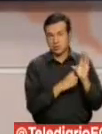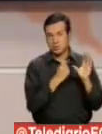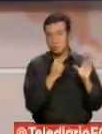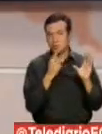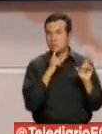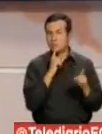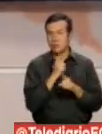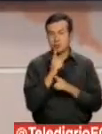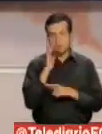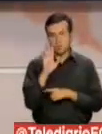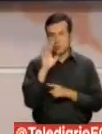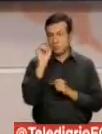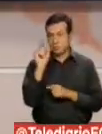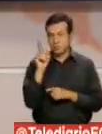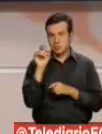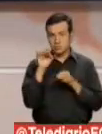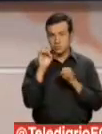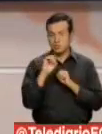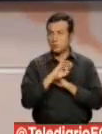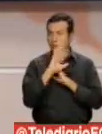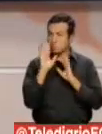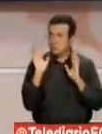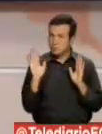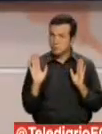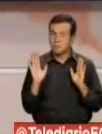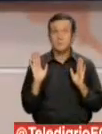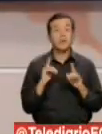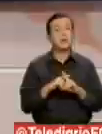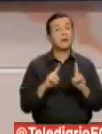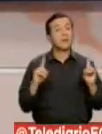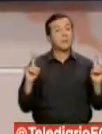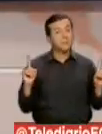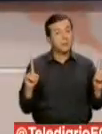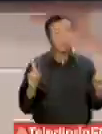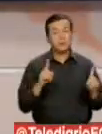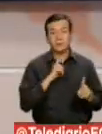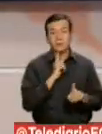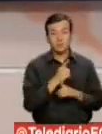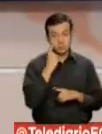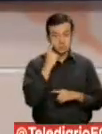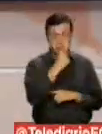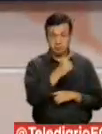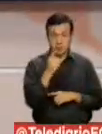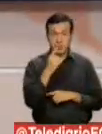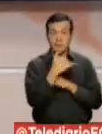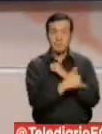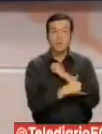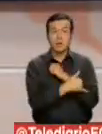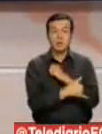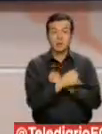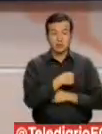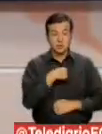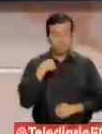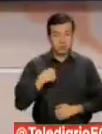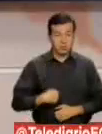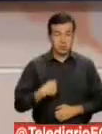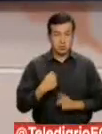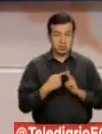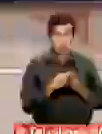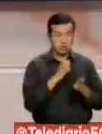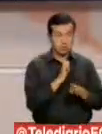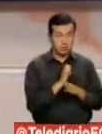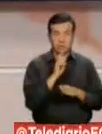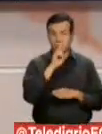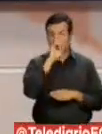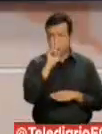buena su pregunta para aclarar eso. Pero definitivamente, o sea, mire usted el caso de China. China no solo le ha prestado a Ecuador, le ha